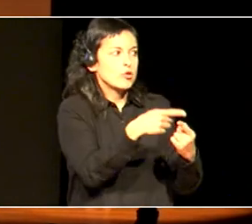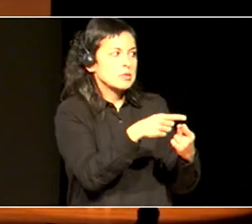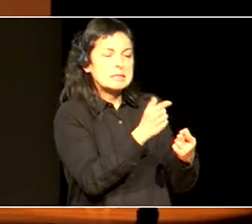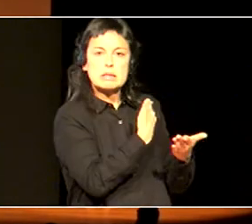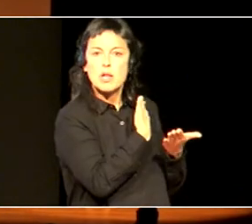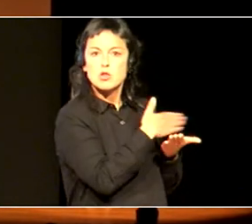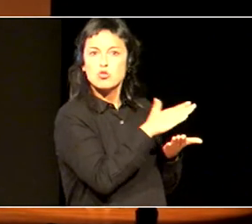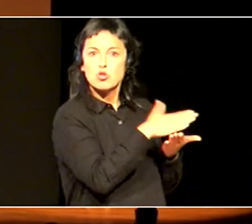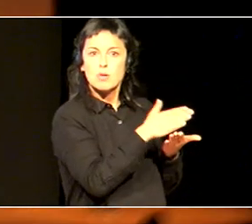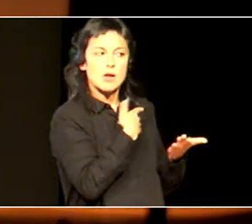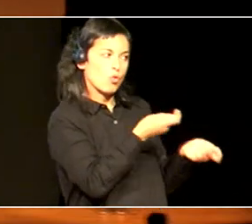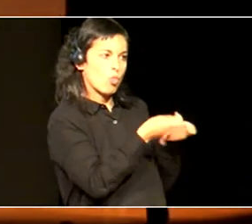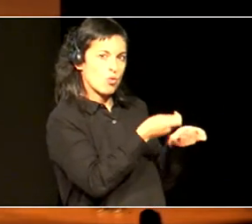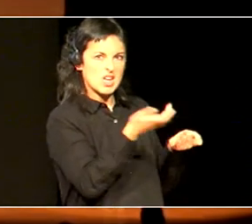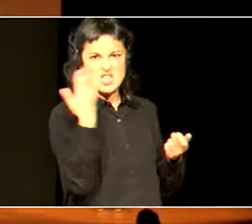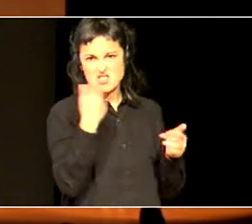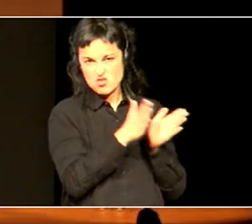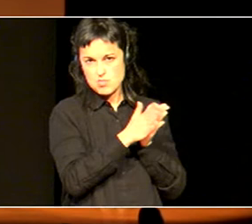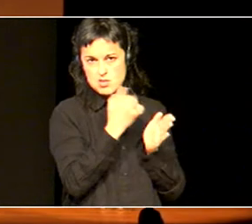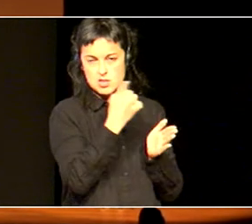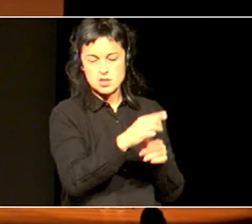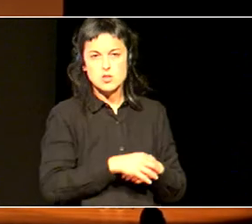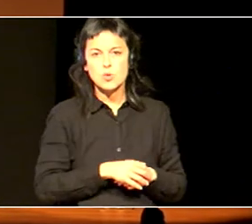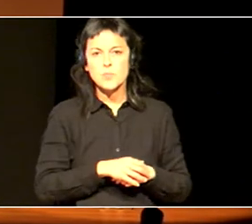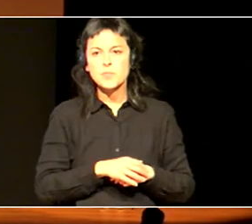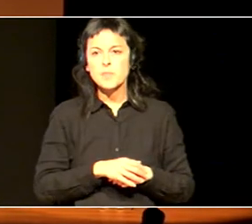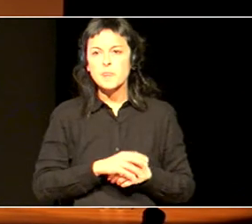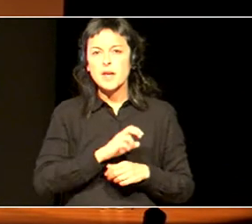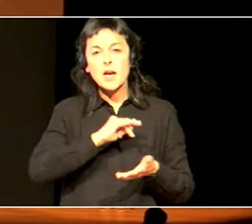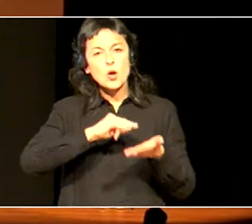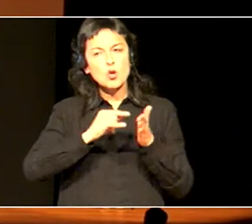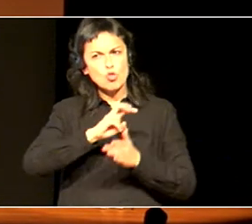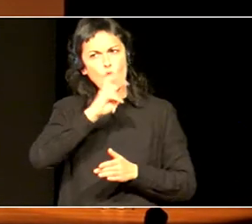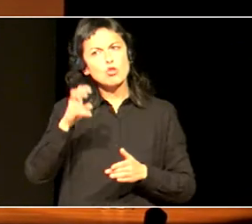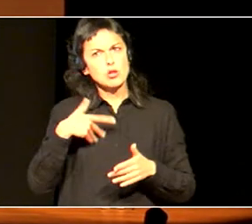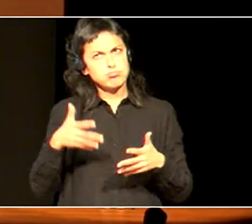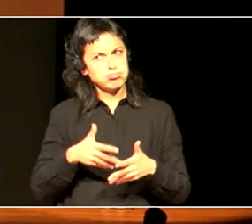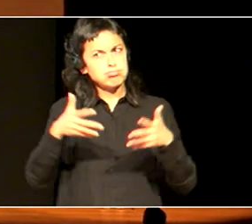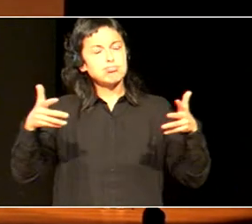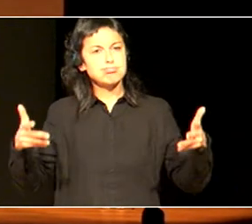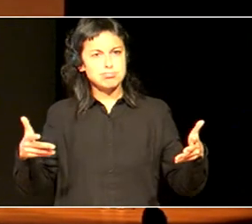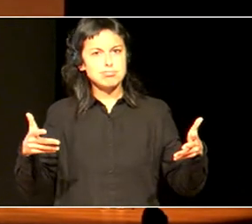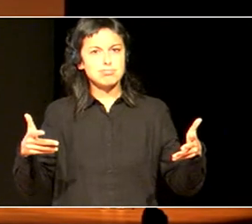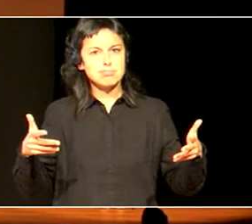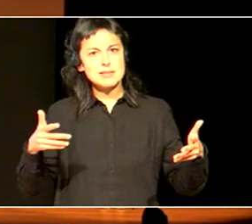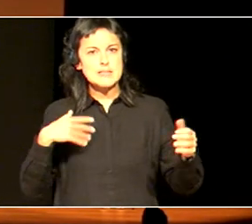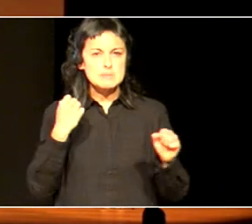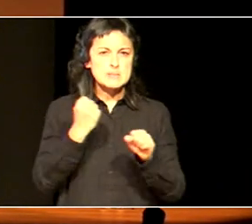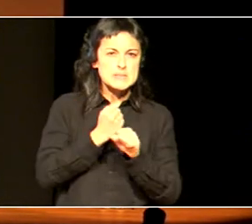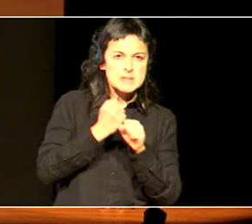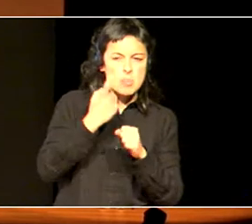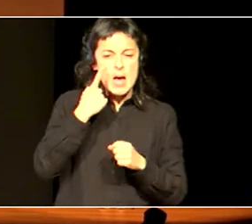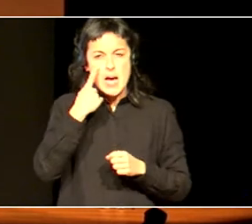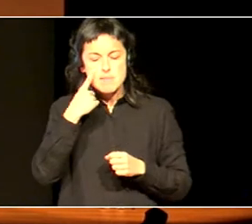una compañera mía. Por otro lado, tenemos otro proyecto que es ambicioso y estamos trabajando en ello a ver cómo lo podemos